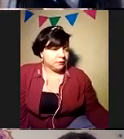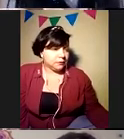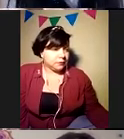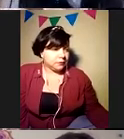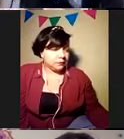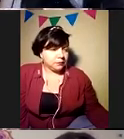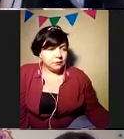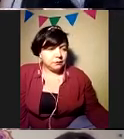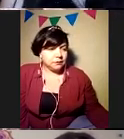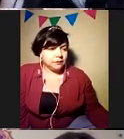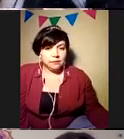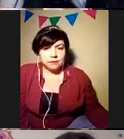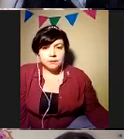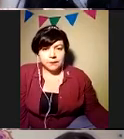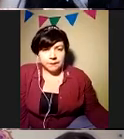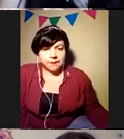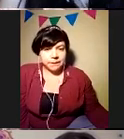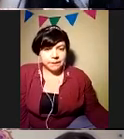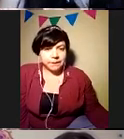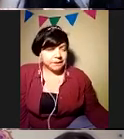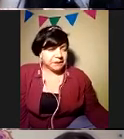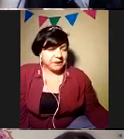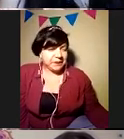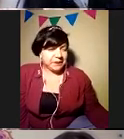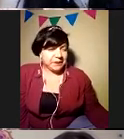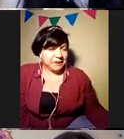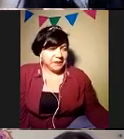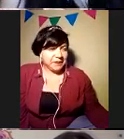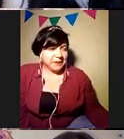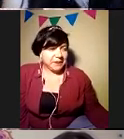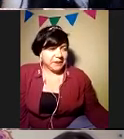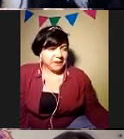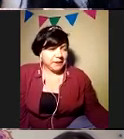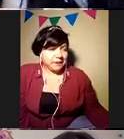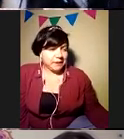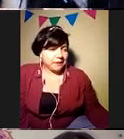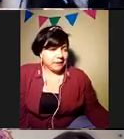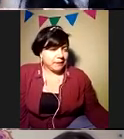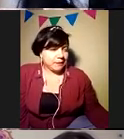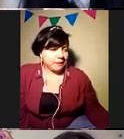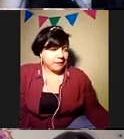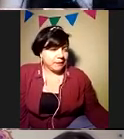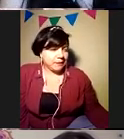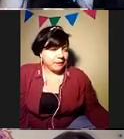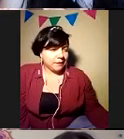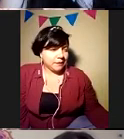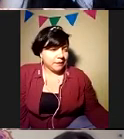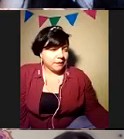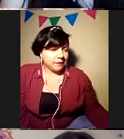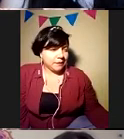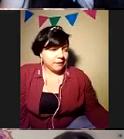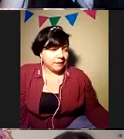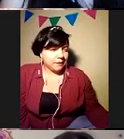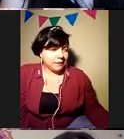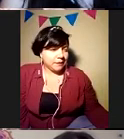a realizar este 29 de octubre. Y después de toda esta información, les damos la bienvenida al